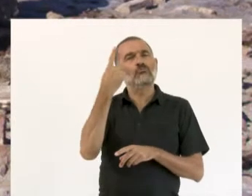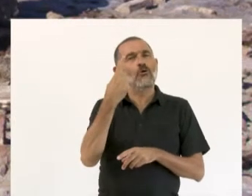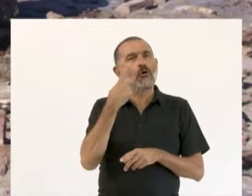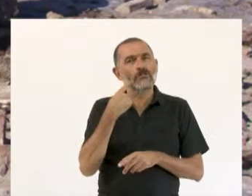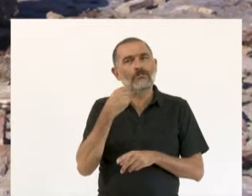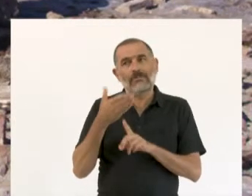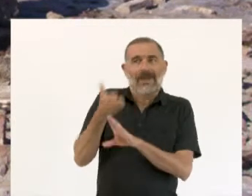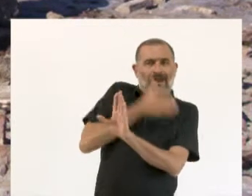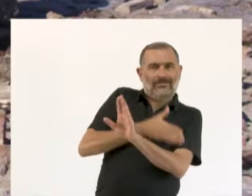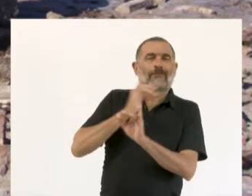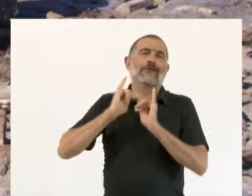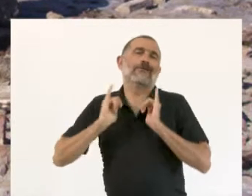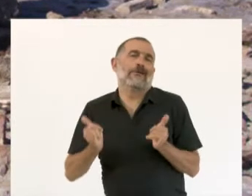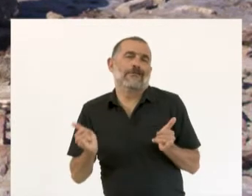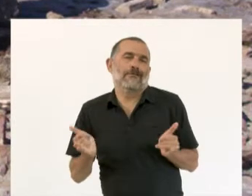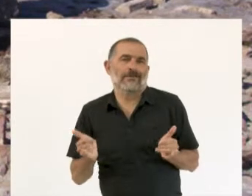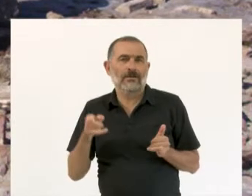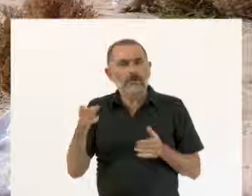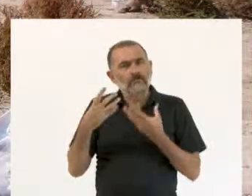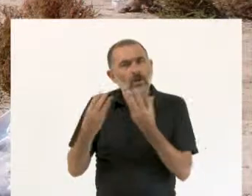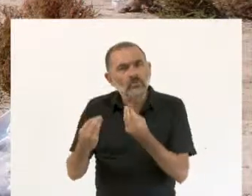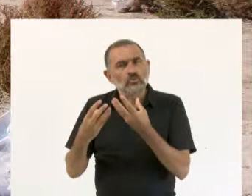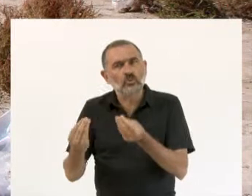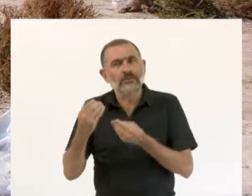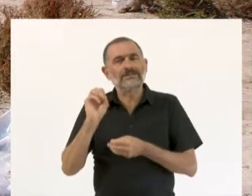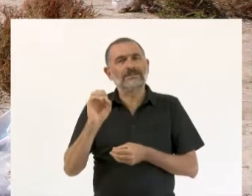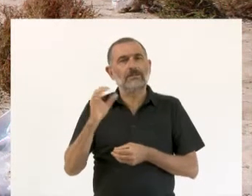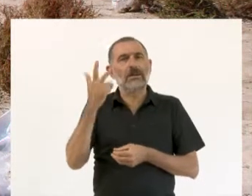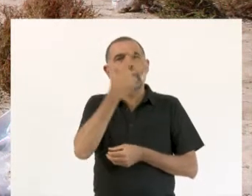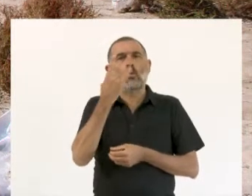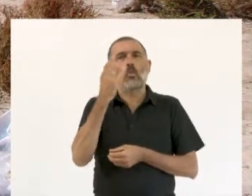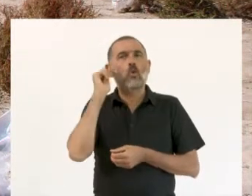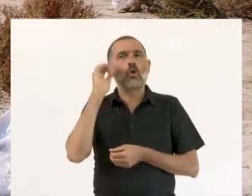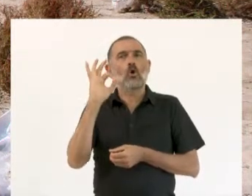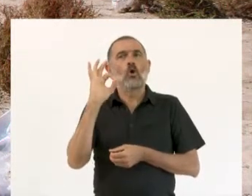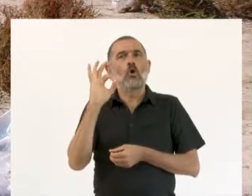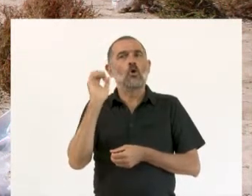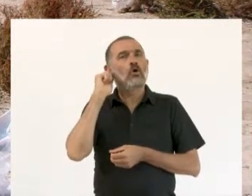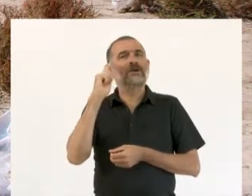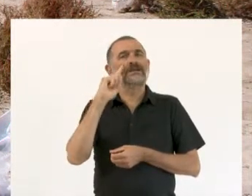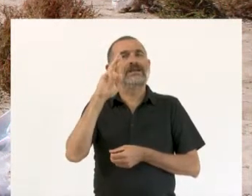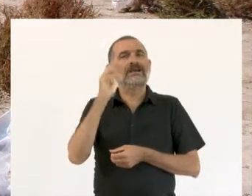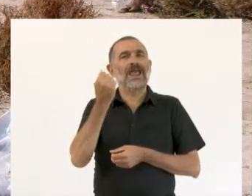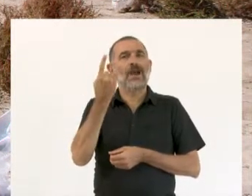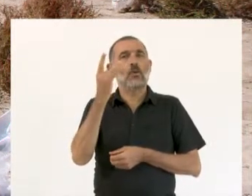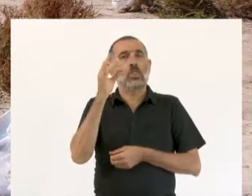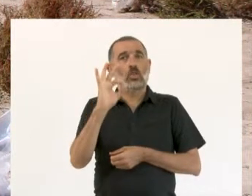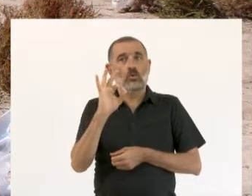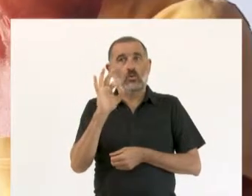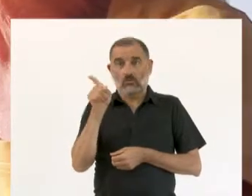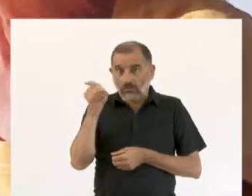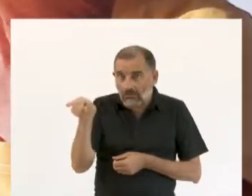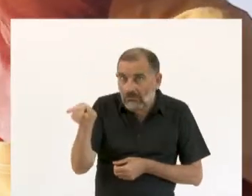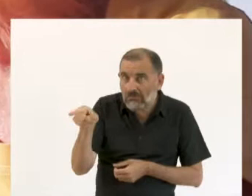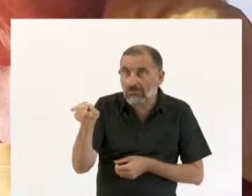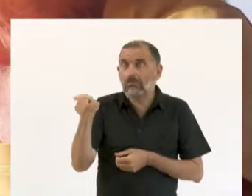un colaborador, que es Hugo Giraudo, y él es un muchacho que se formó